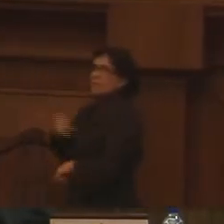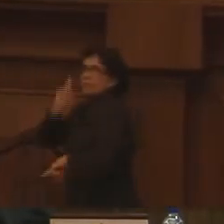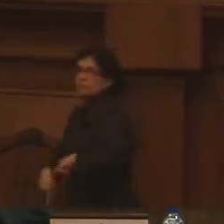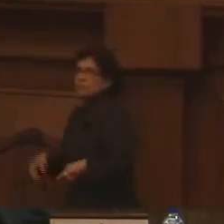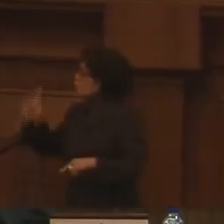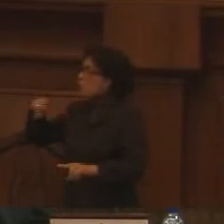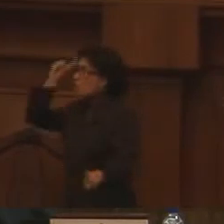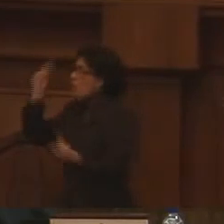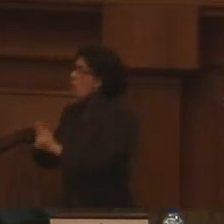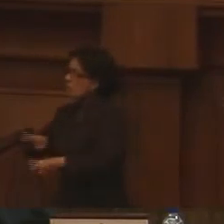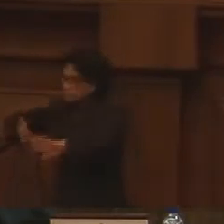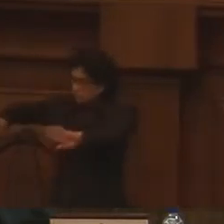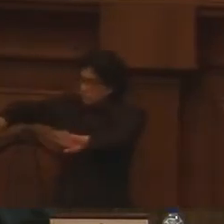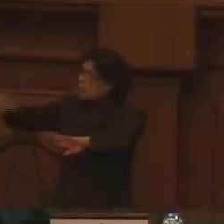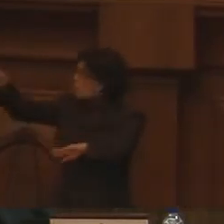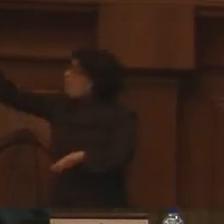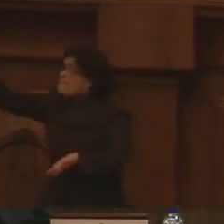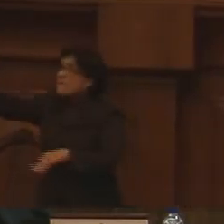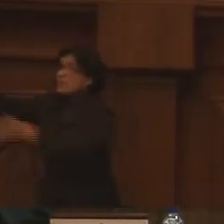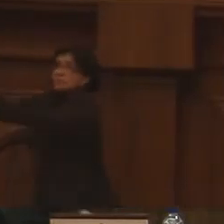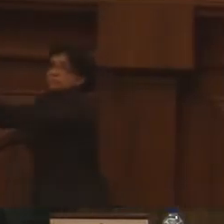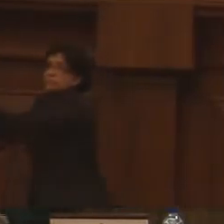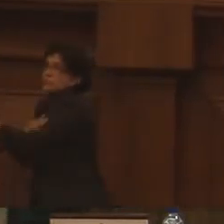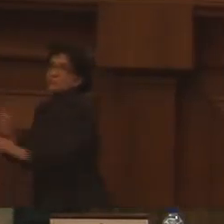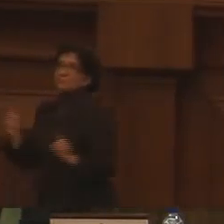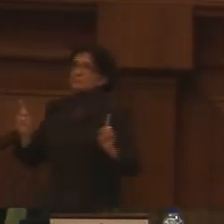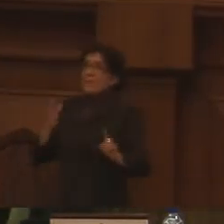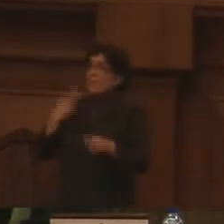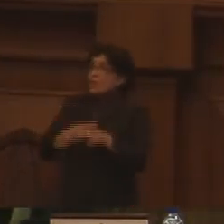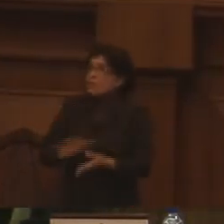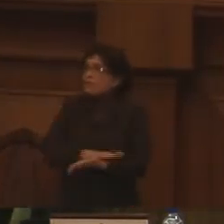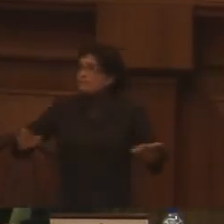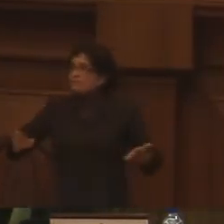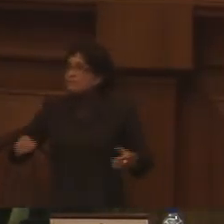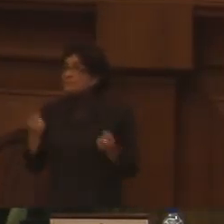con fines educativos, informativos y culturales.